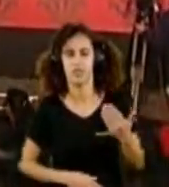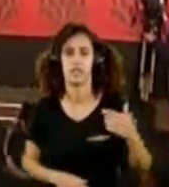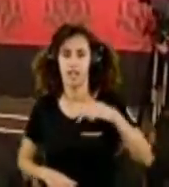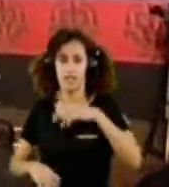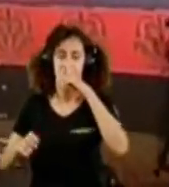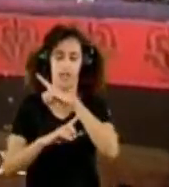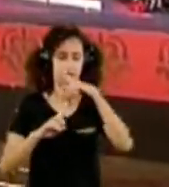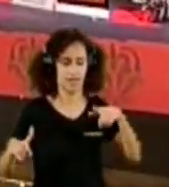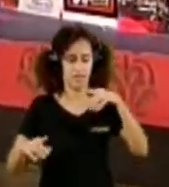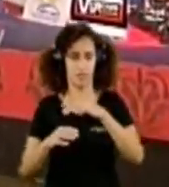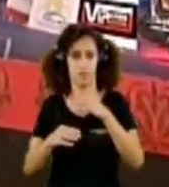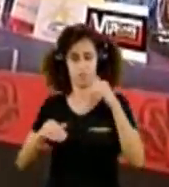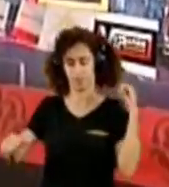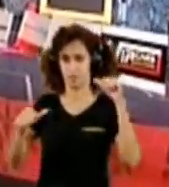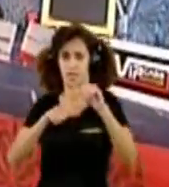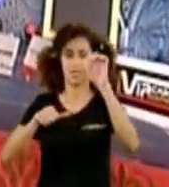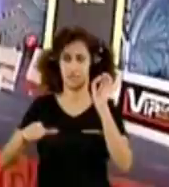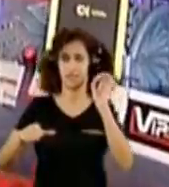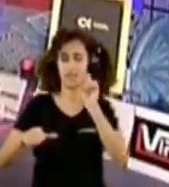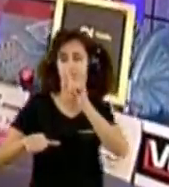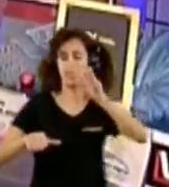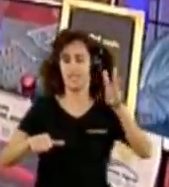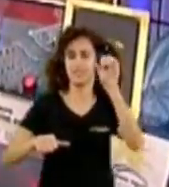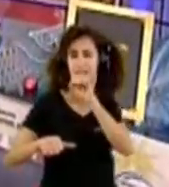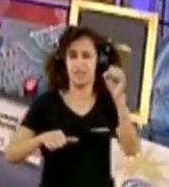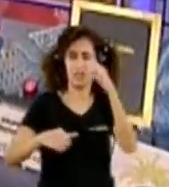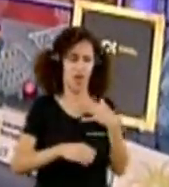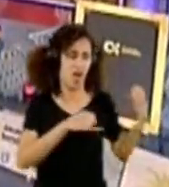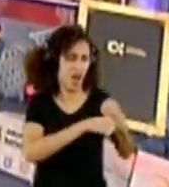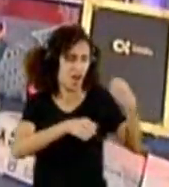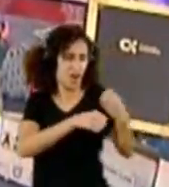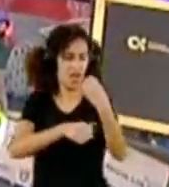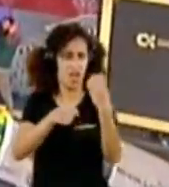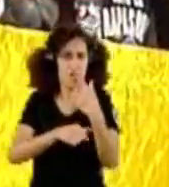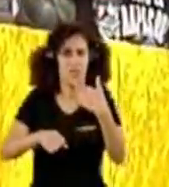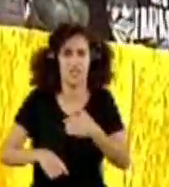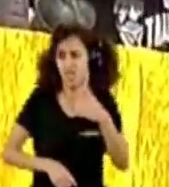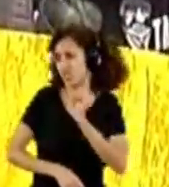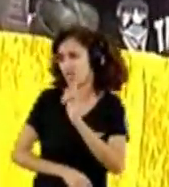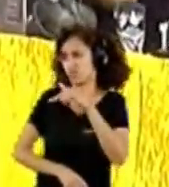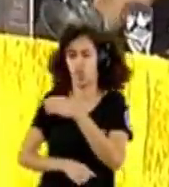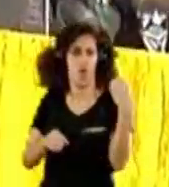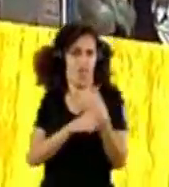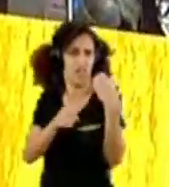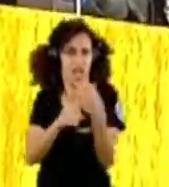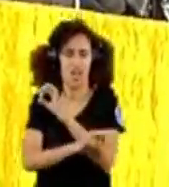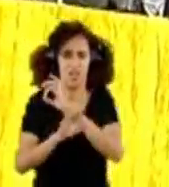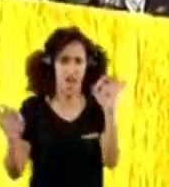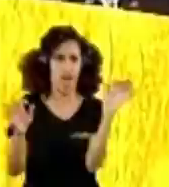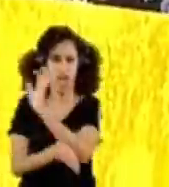13 años de esta murga, 13 años batallando, para que ahora me digan que esto tú no lo has ganado, que cantaba esa letra.